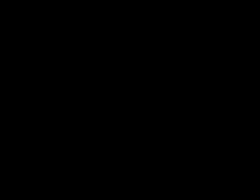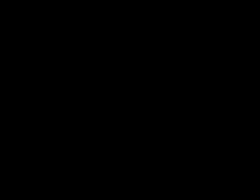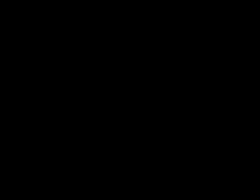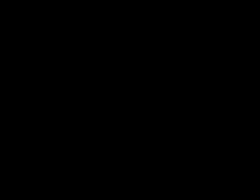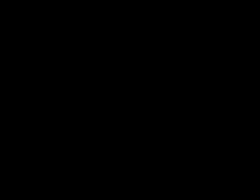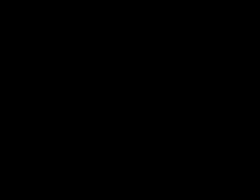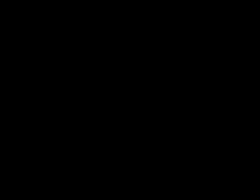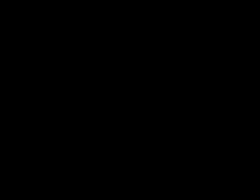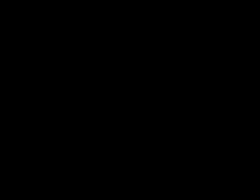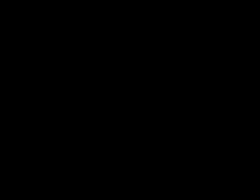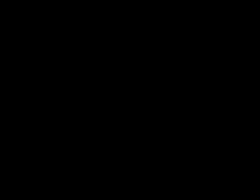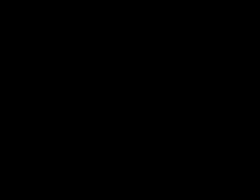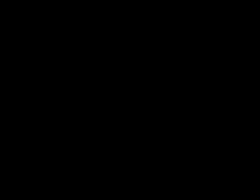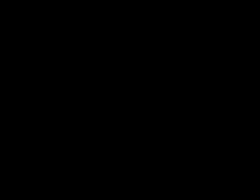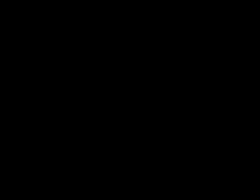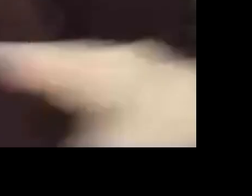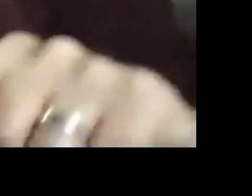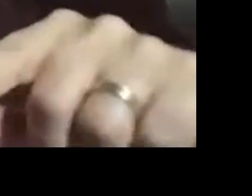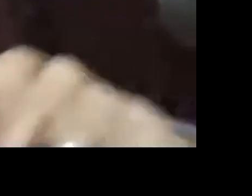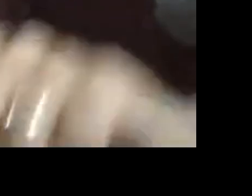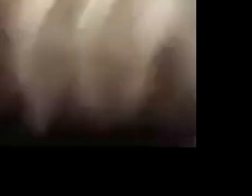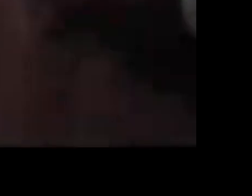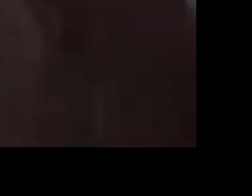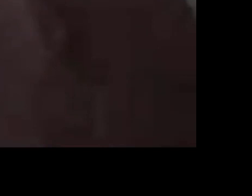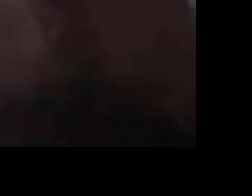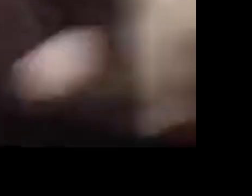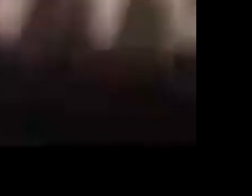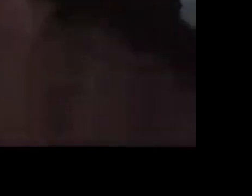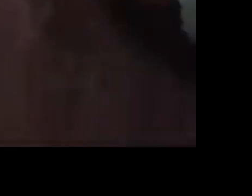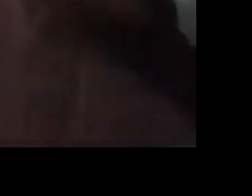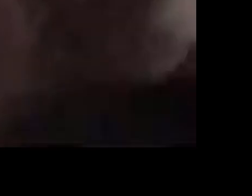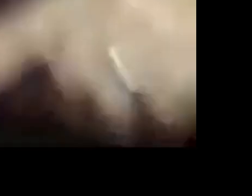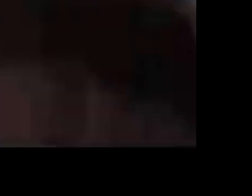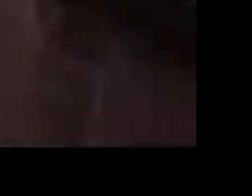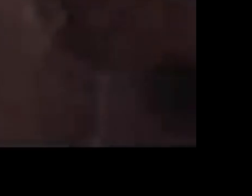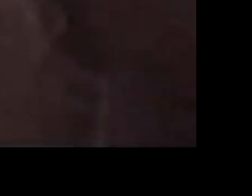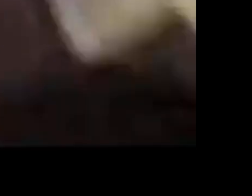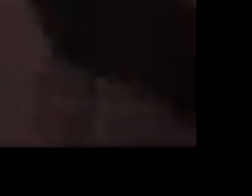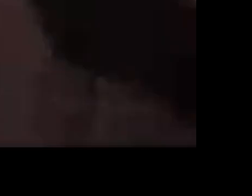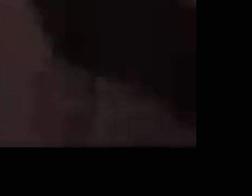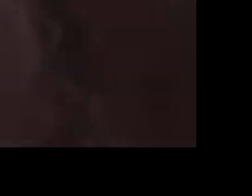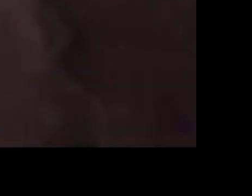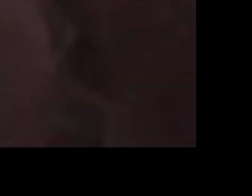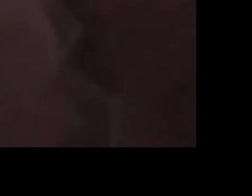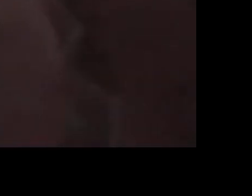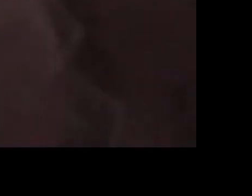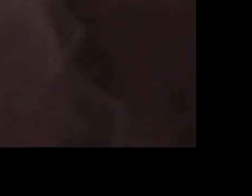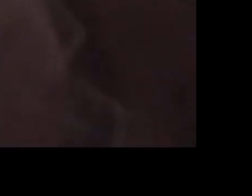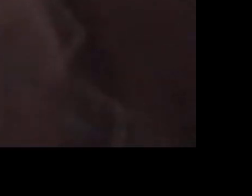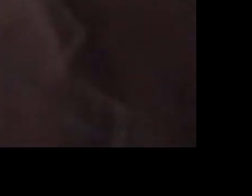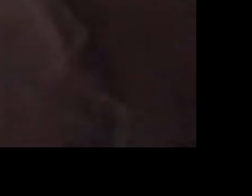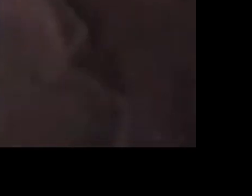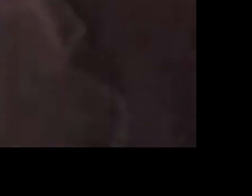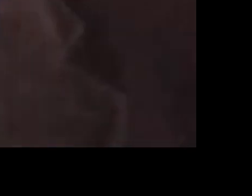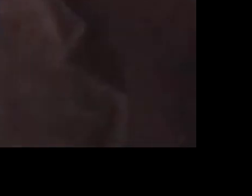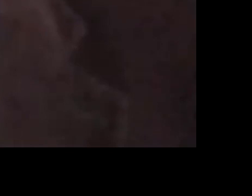diciembre del 2022 y en Infobae, en Ámbito, van a aparecer todas las notas, necesitamos prórroga, y también va a